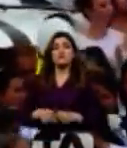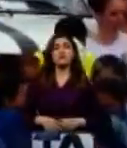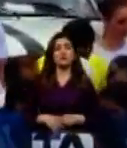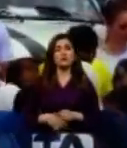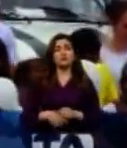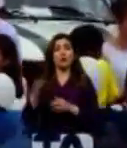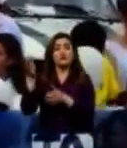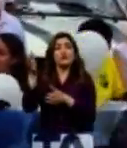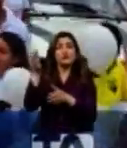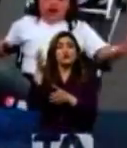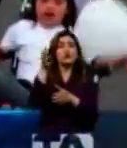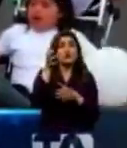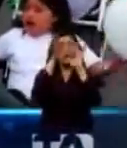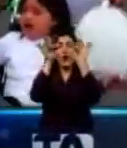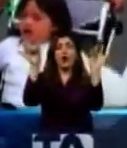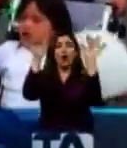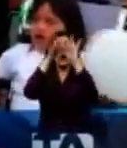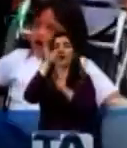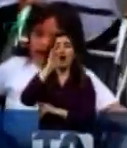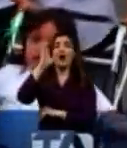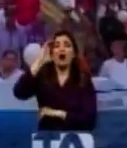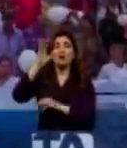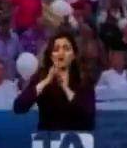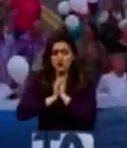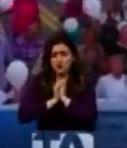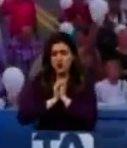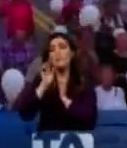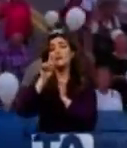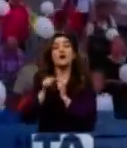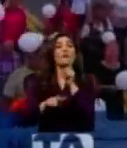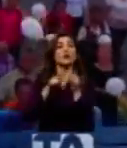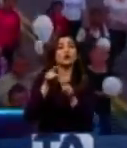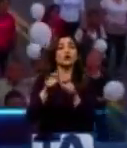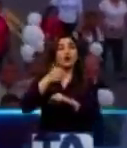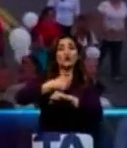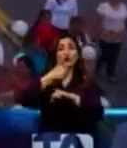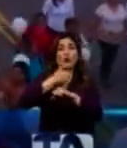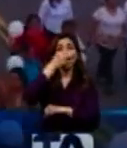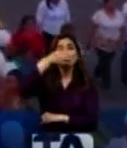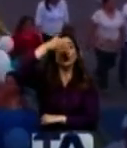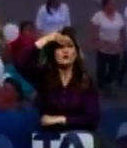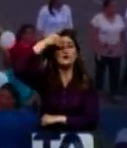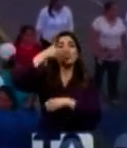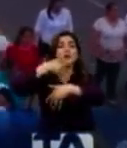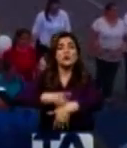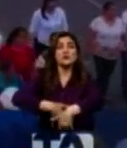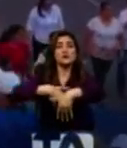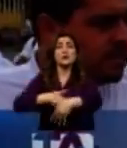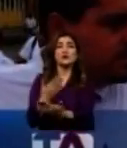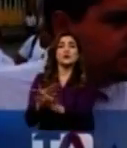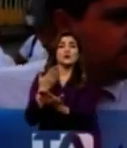Con globos, carteles, cantos y oraciones, miles de personas y autoridades en Santo Domingo caminaron exigiendo